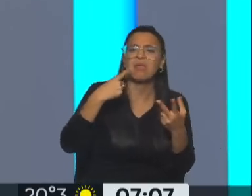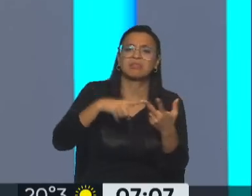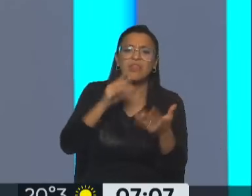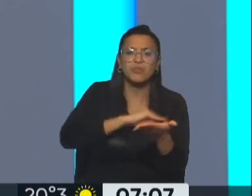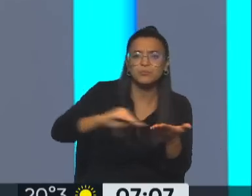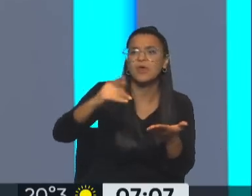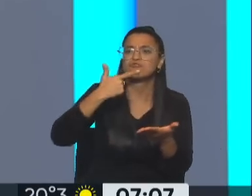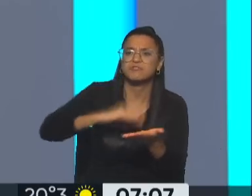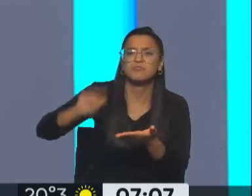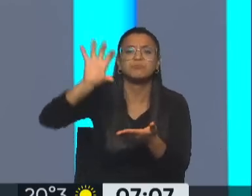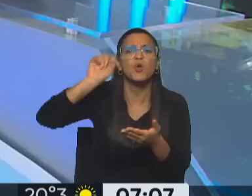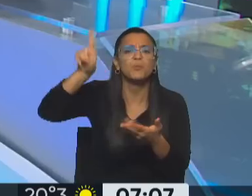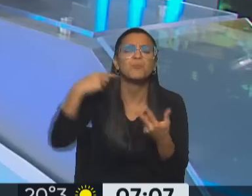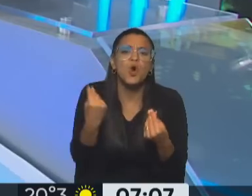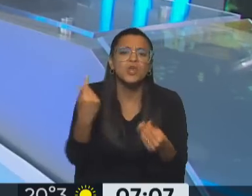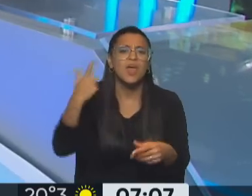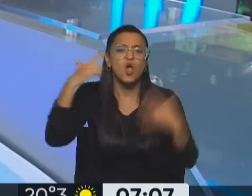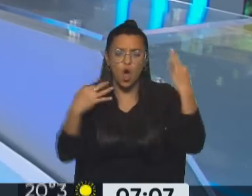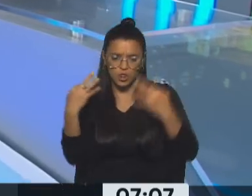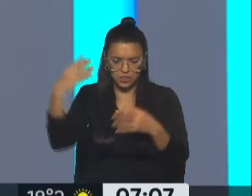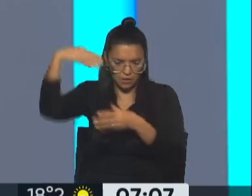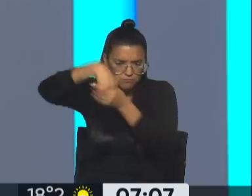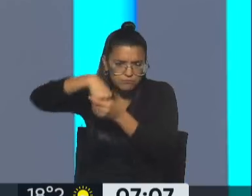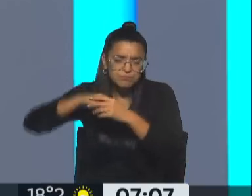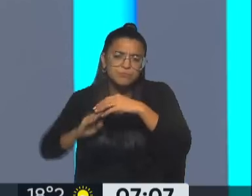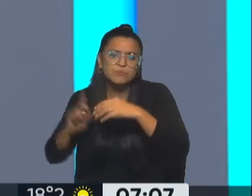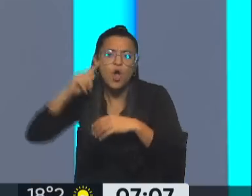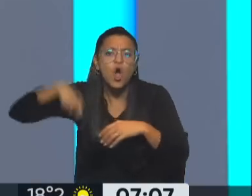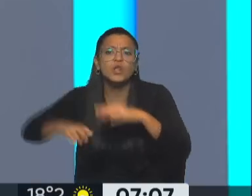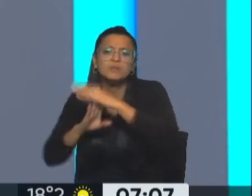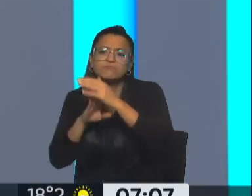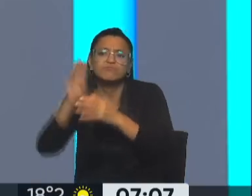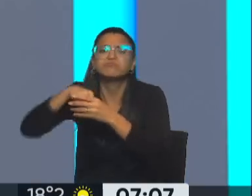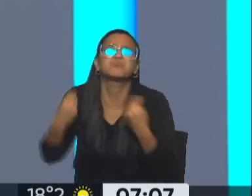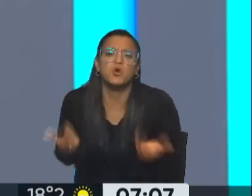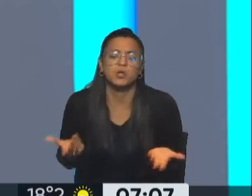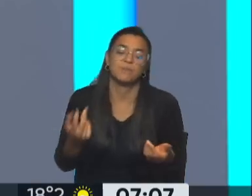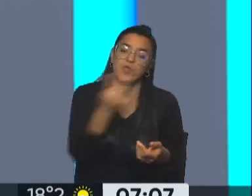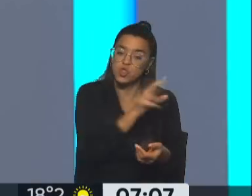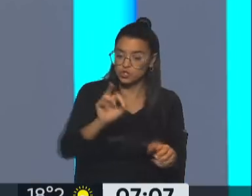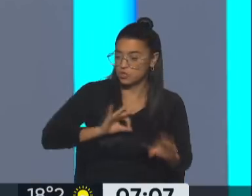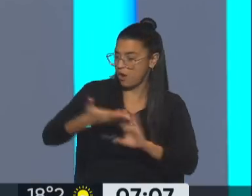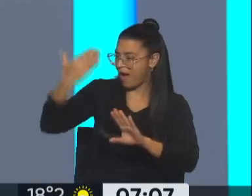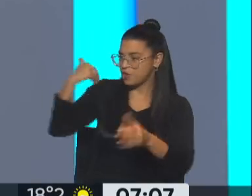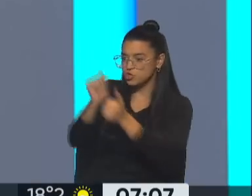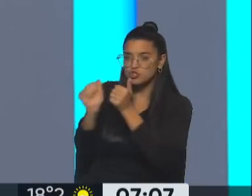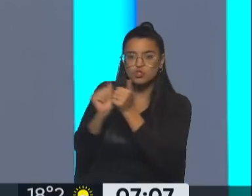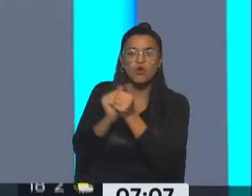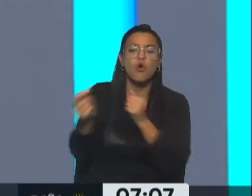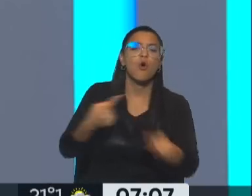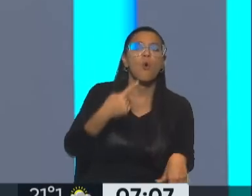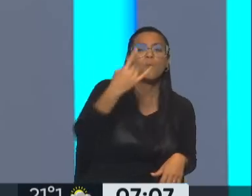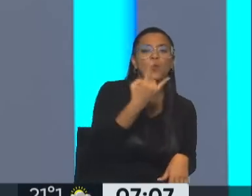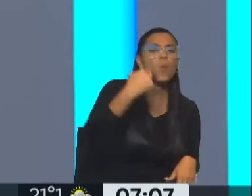y senadores provinciales? ¿Por qué la Corte se mete? Parece haber desconocido más de 200 años de historia, la vieja pelea entre unitarios